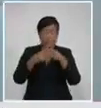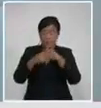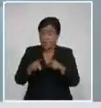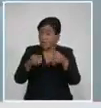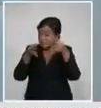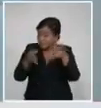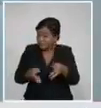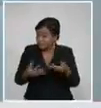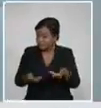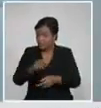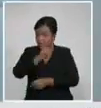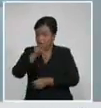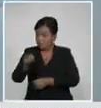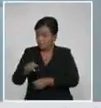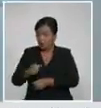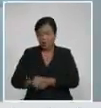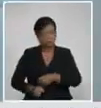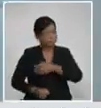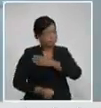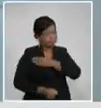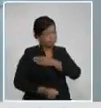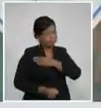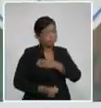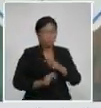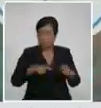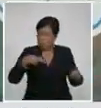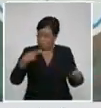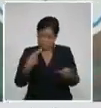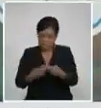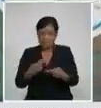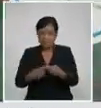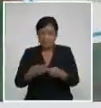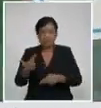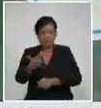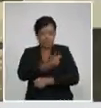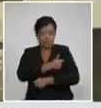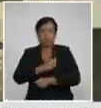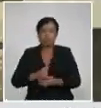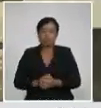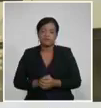todos ponen el hombro confiados en ese producto. El pueblo